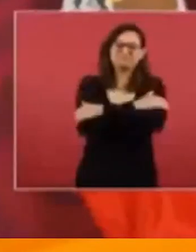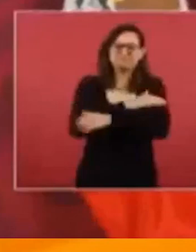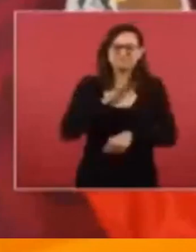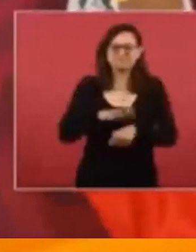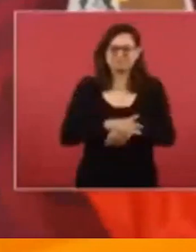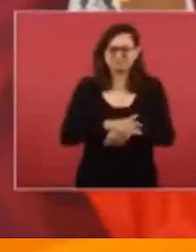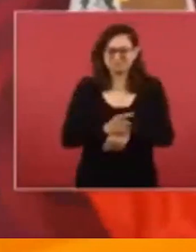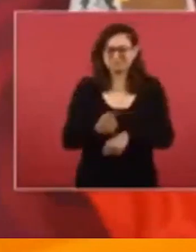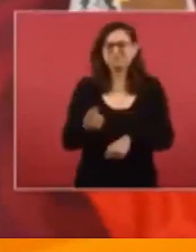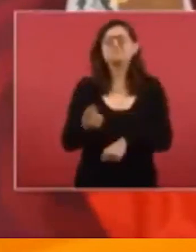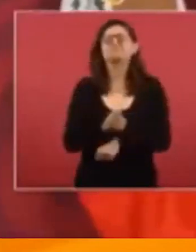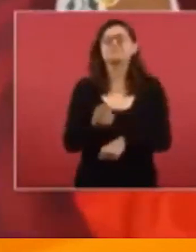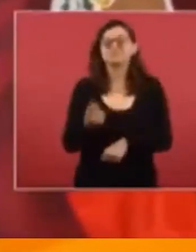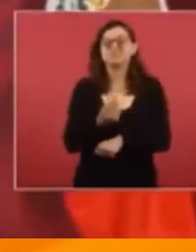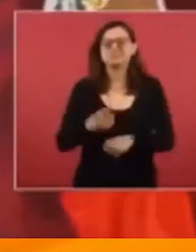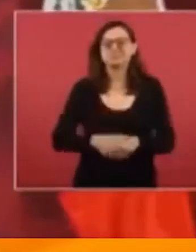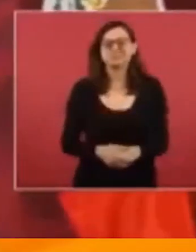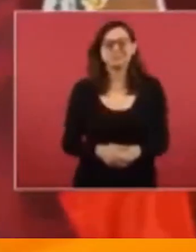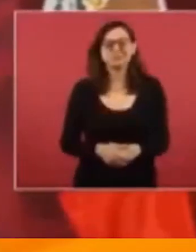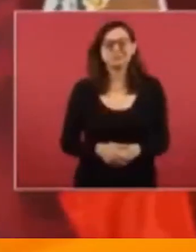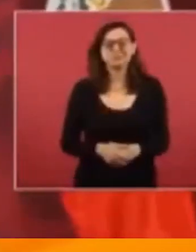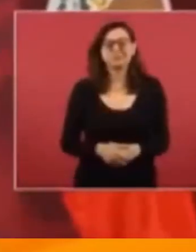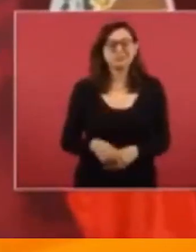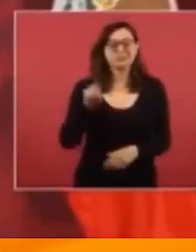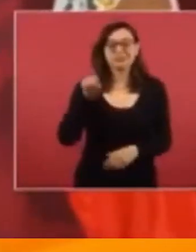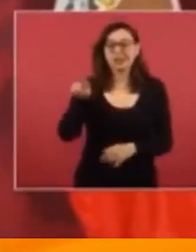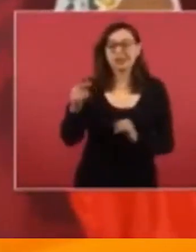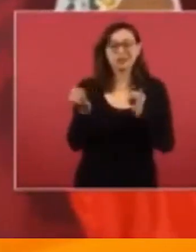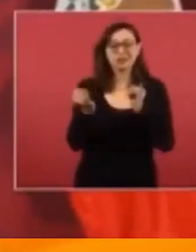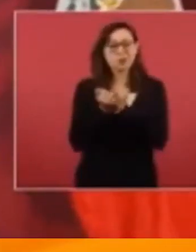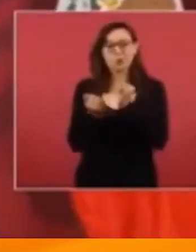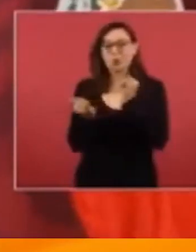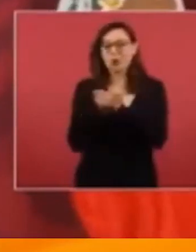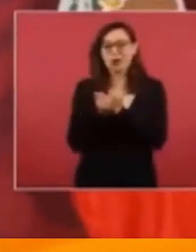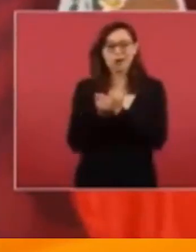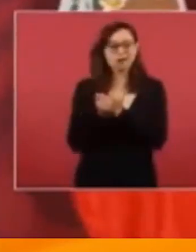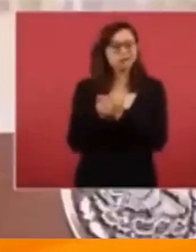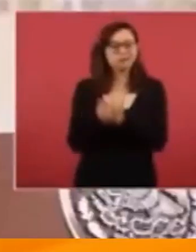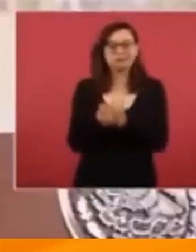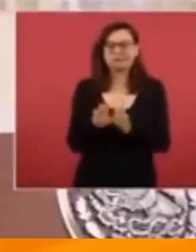Porque está enfrentando una guerra sucia